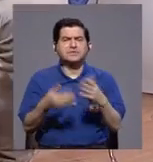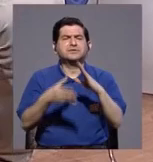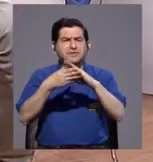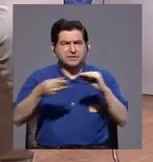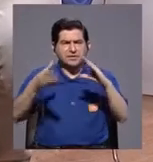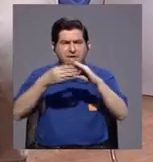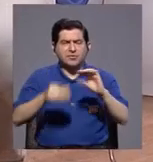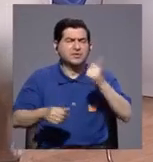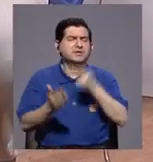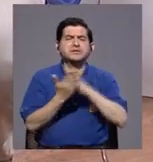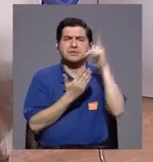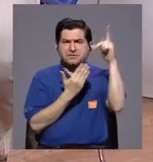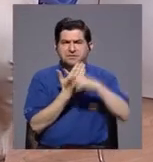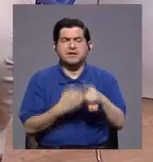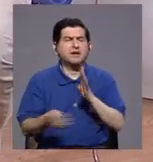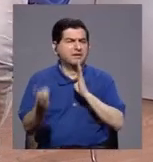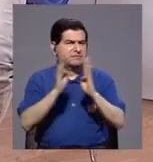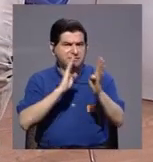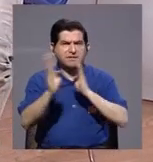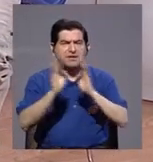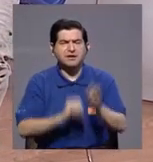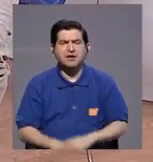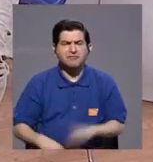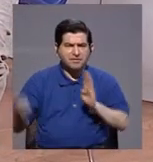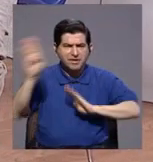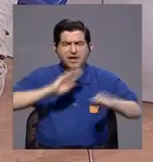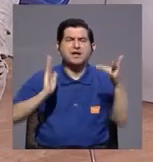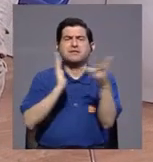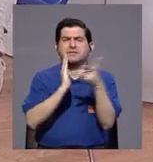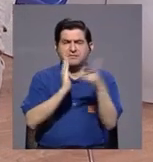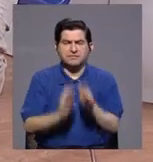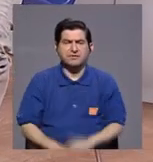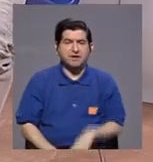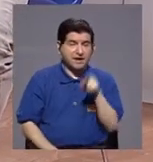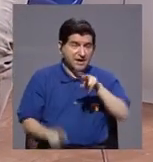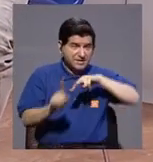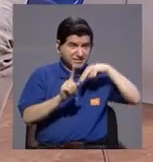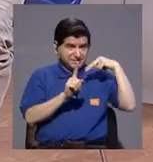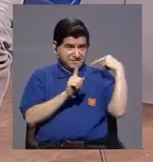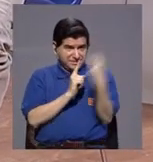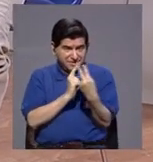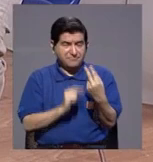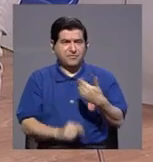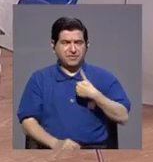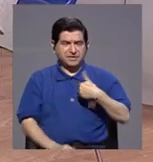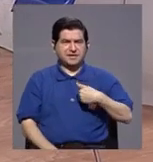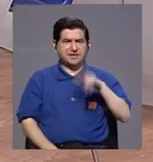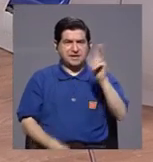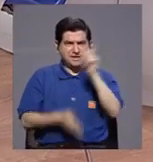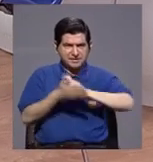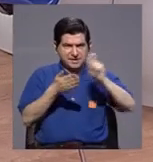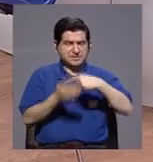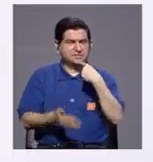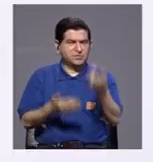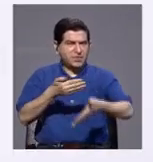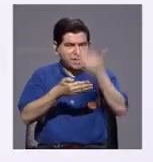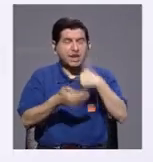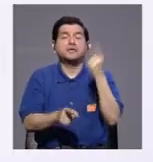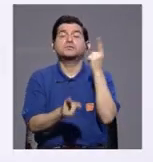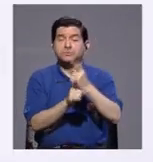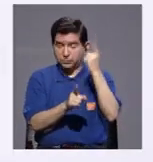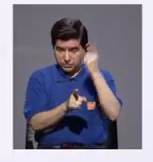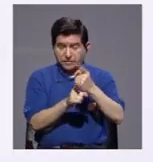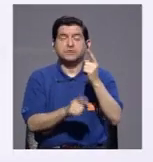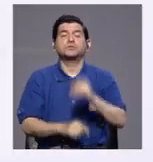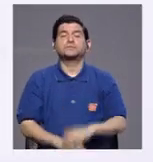en otros programas donde hemos hablado de biotecnología ese es el enfoque en las tres escuelas que usted mencionado correcto